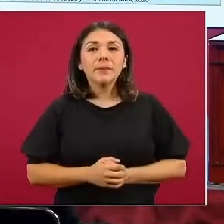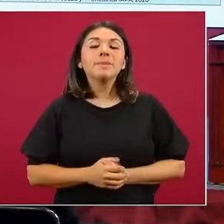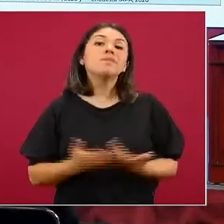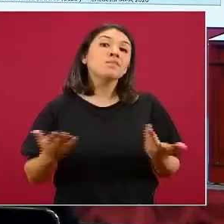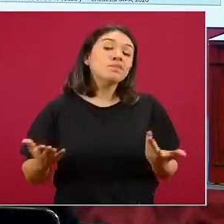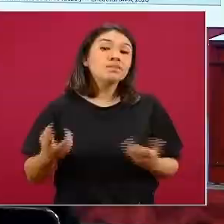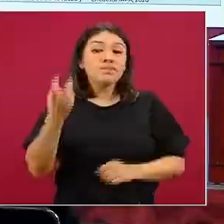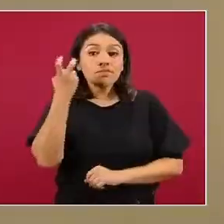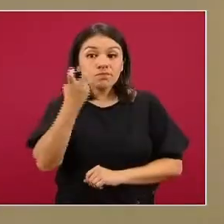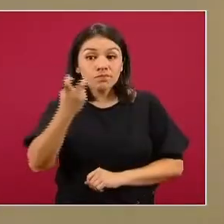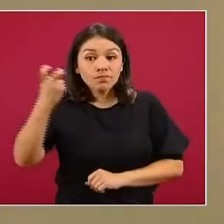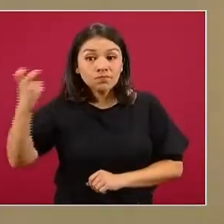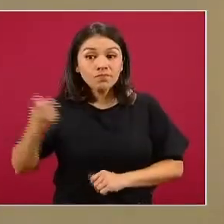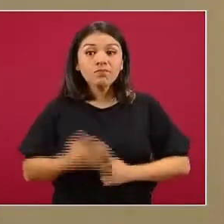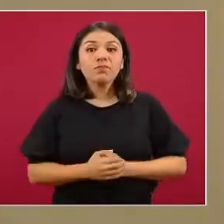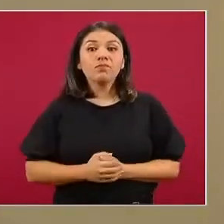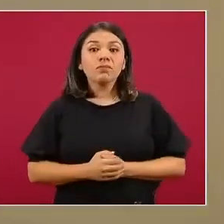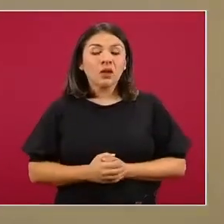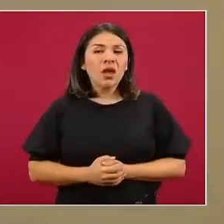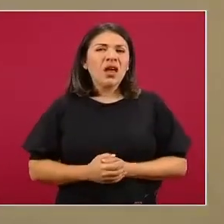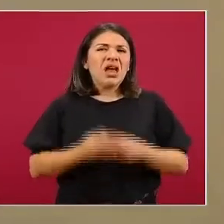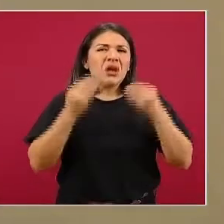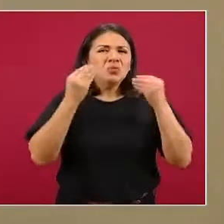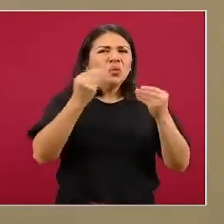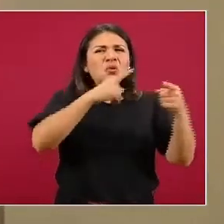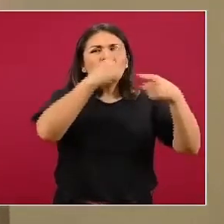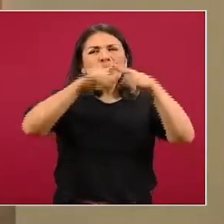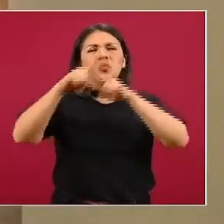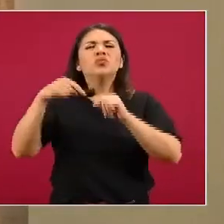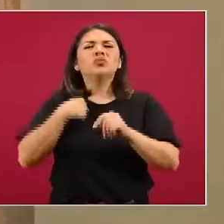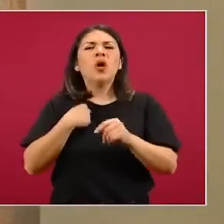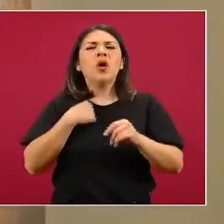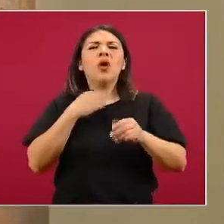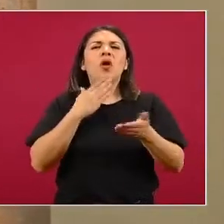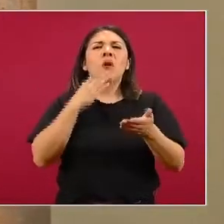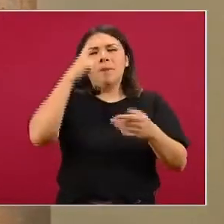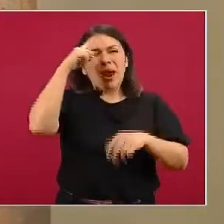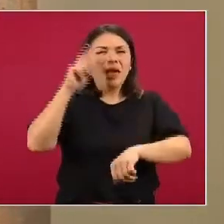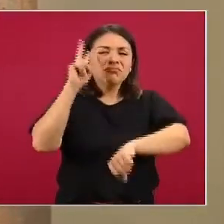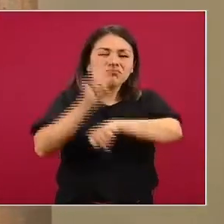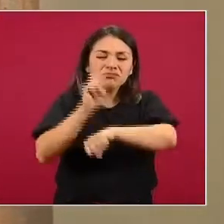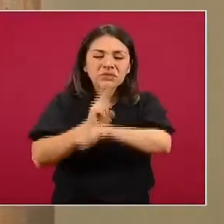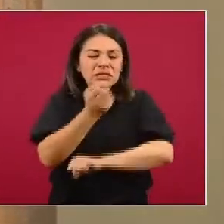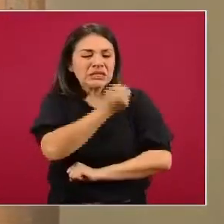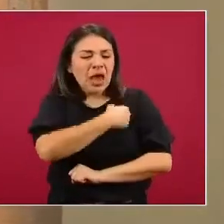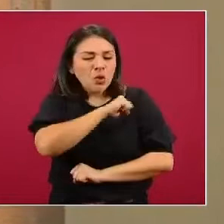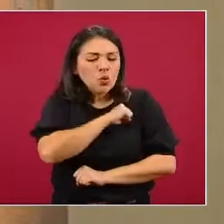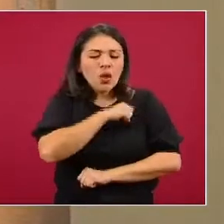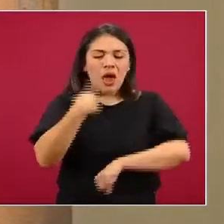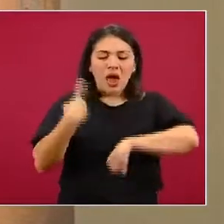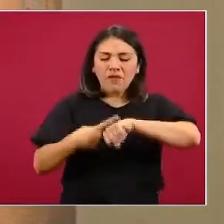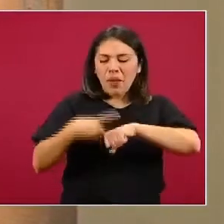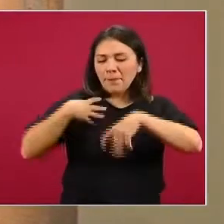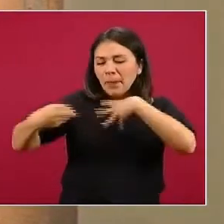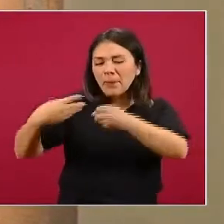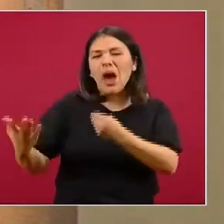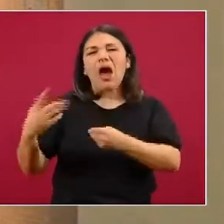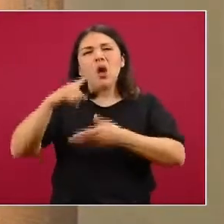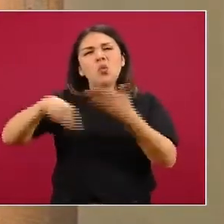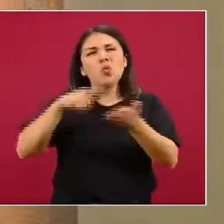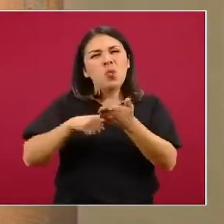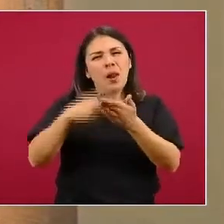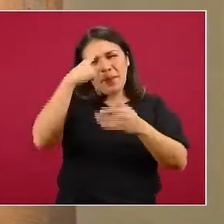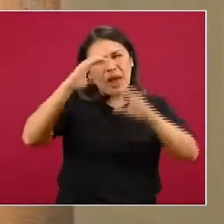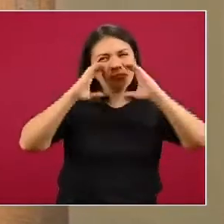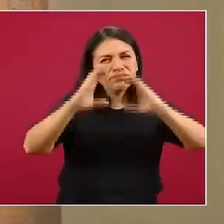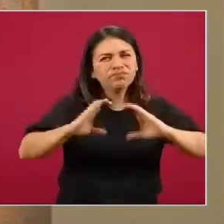Bueno, entonces muchas de las instancias que nos dedicamos a la salud, a la vigilancia, a la epidemiología, a los observatorios que